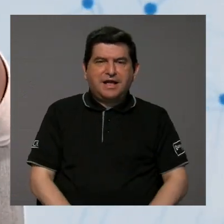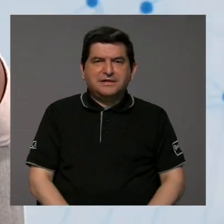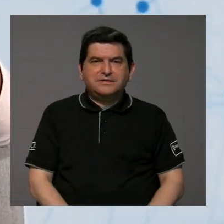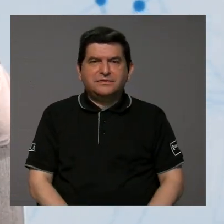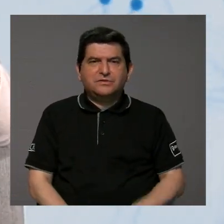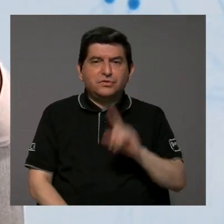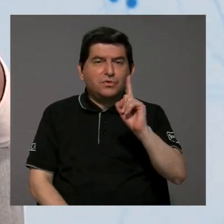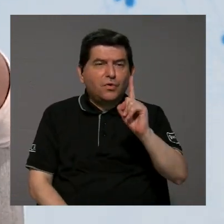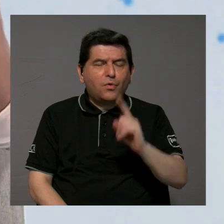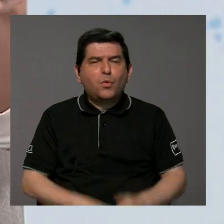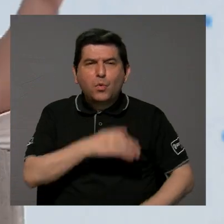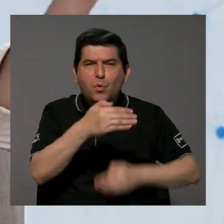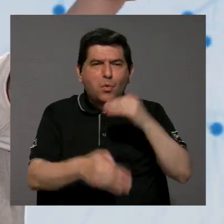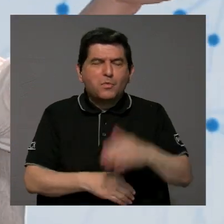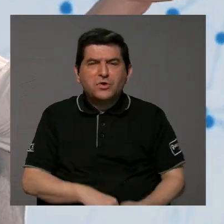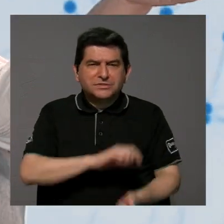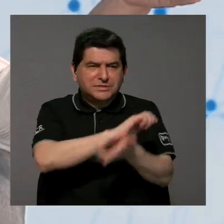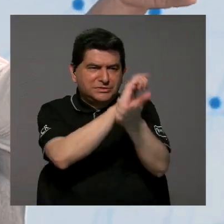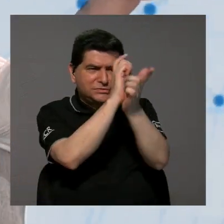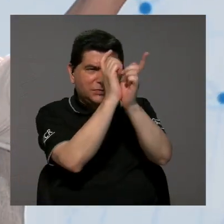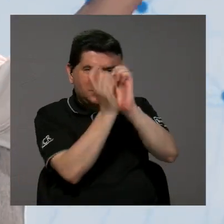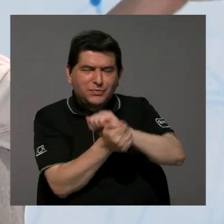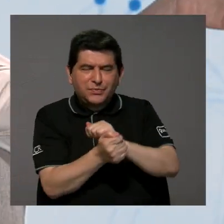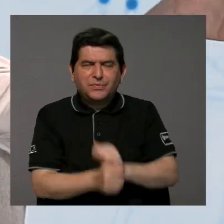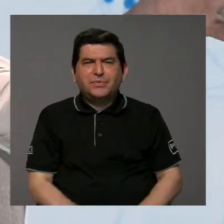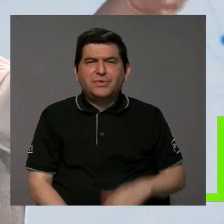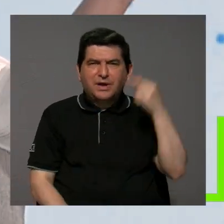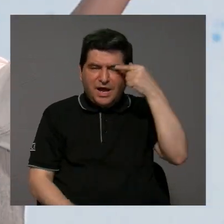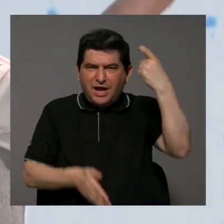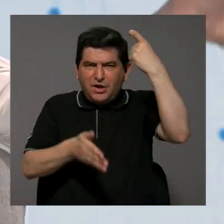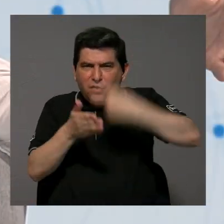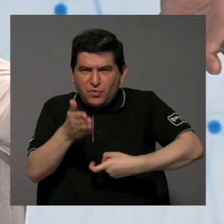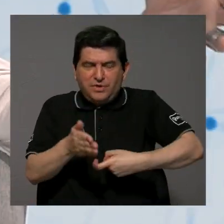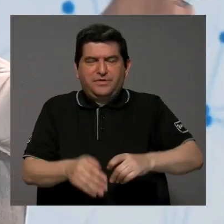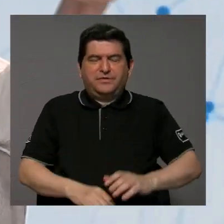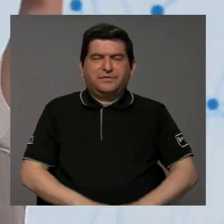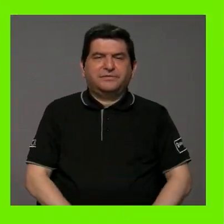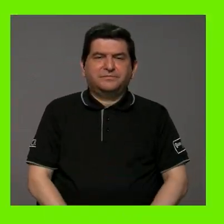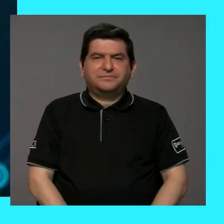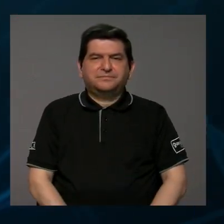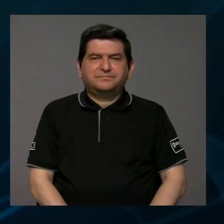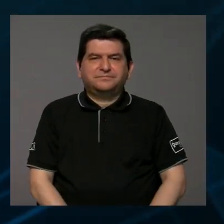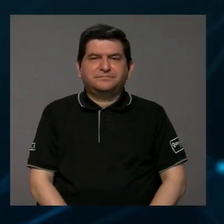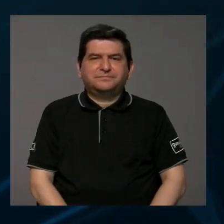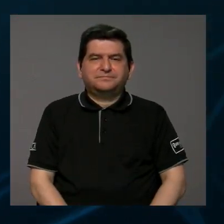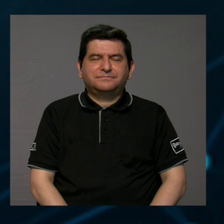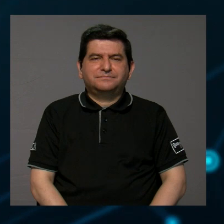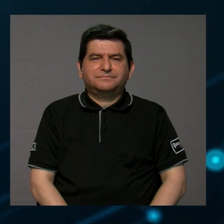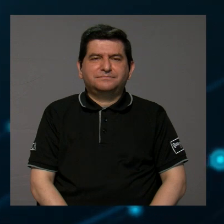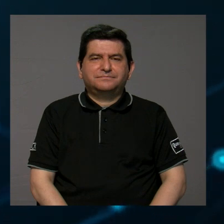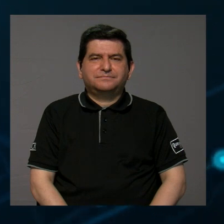viene viviendo un proceso de transición hacia el autoritarismo y la autocracia.